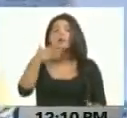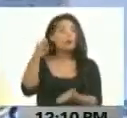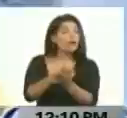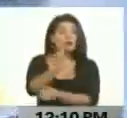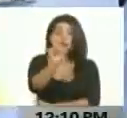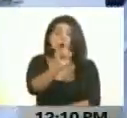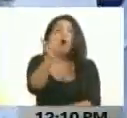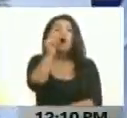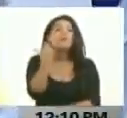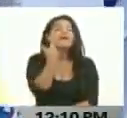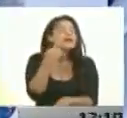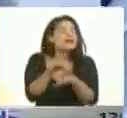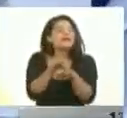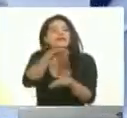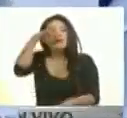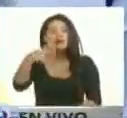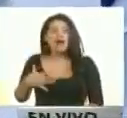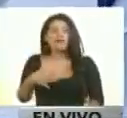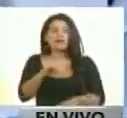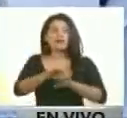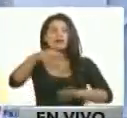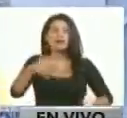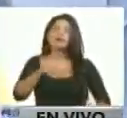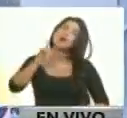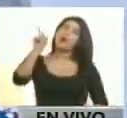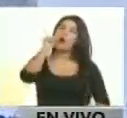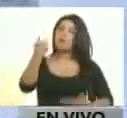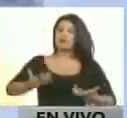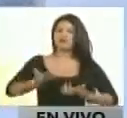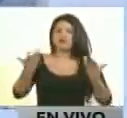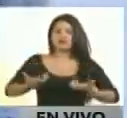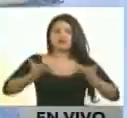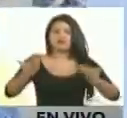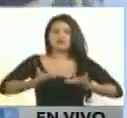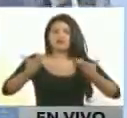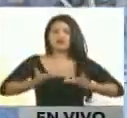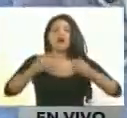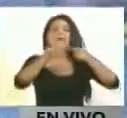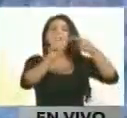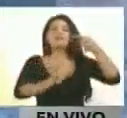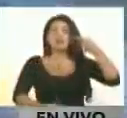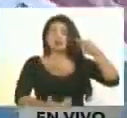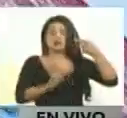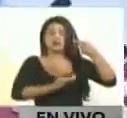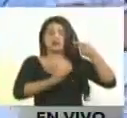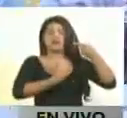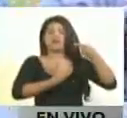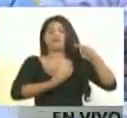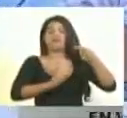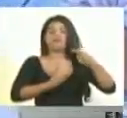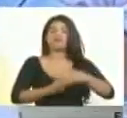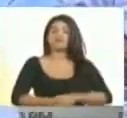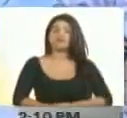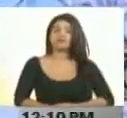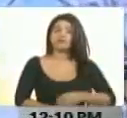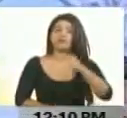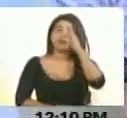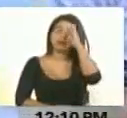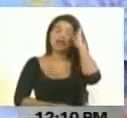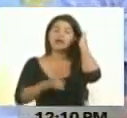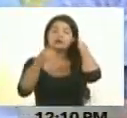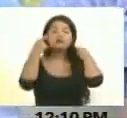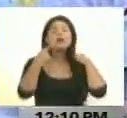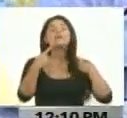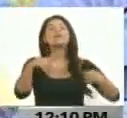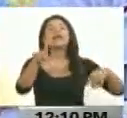hospitalizado, recibió quemaduras de segundo y tercer grado. Ahora bien, la ley establece que